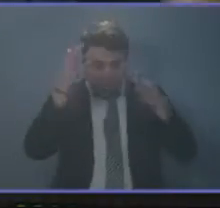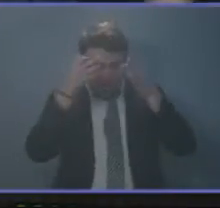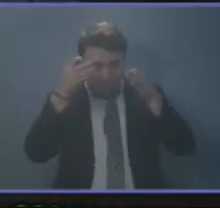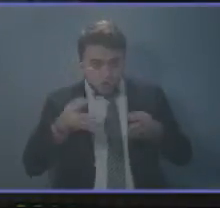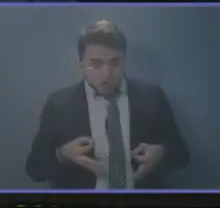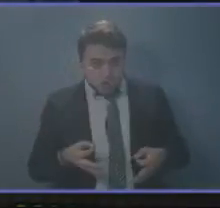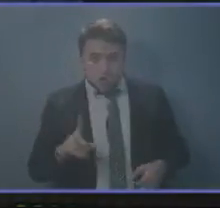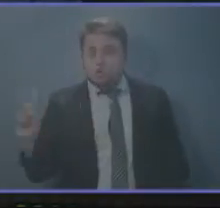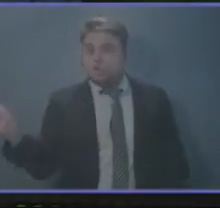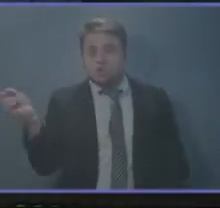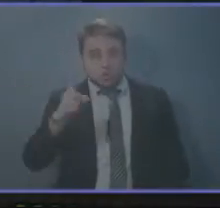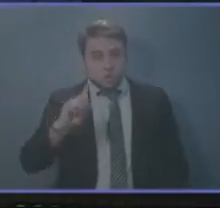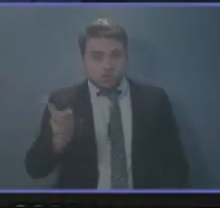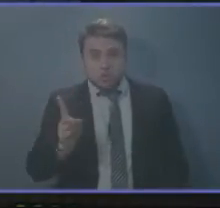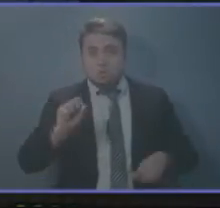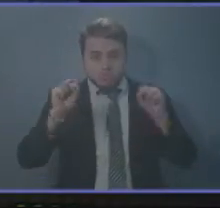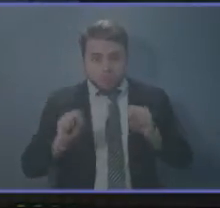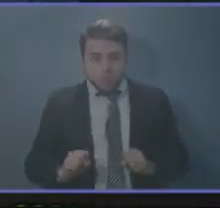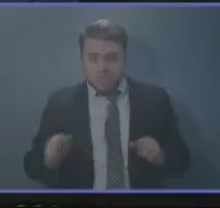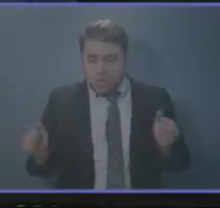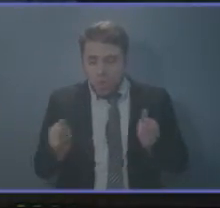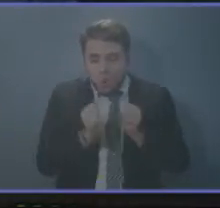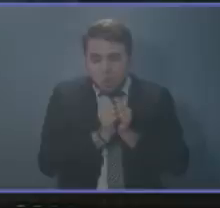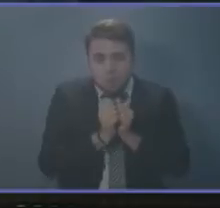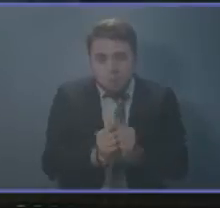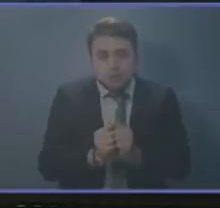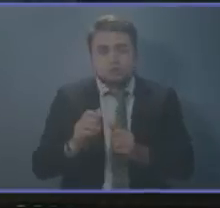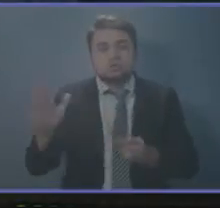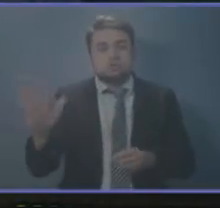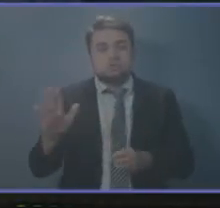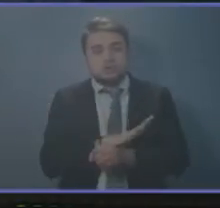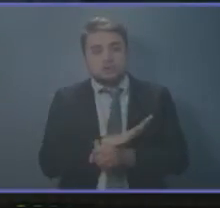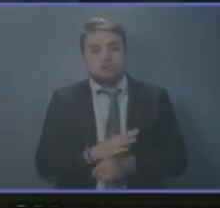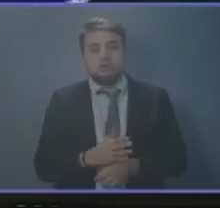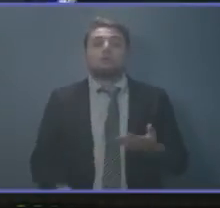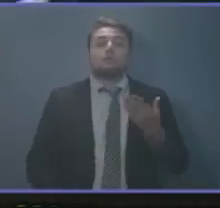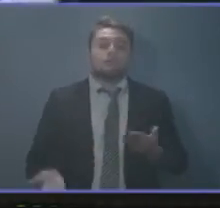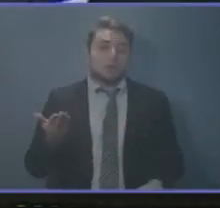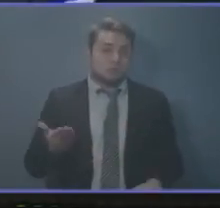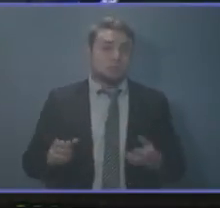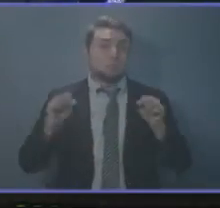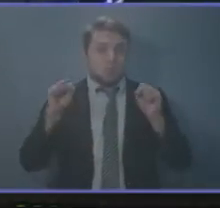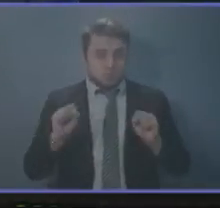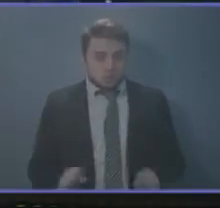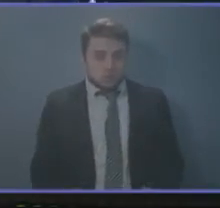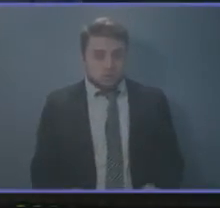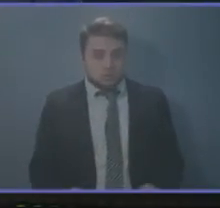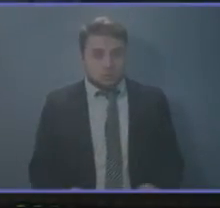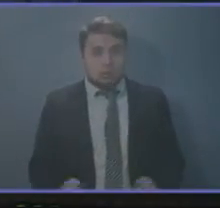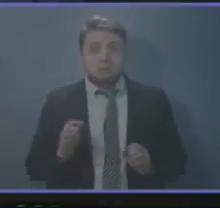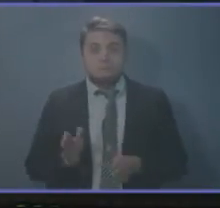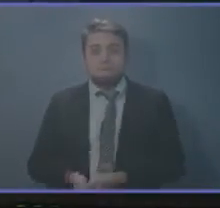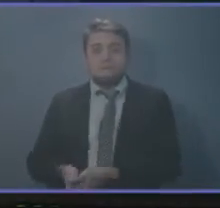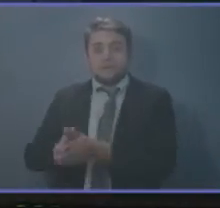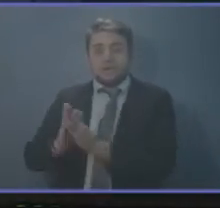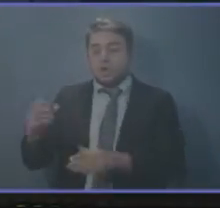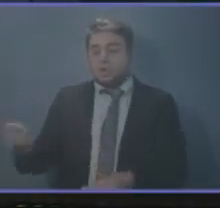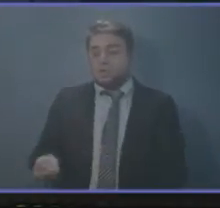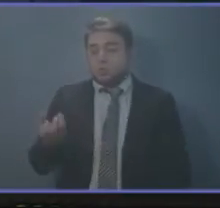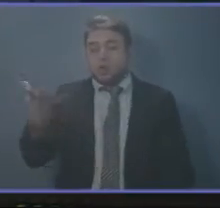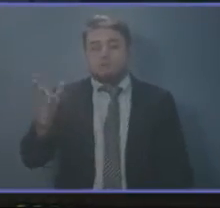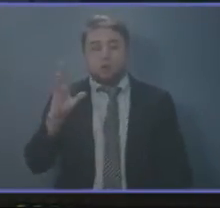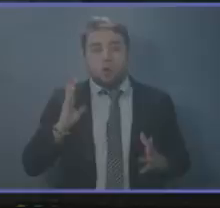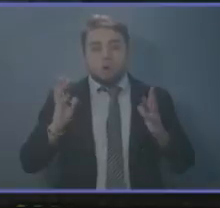no lograse el acompañamiento suficiente, fuera oportuno pedirle al nuevo gobierno